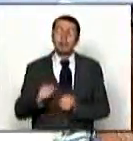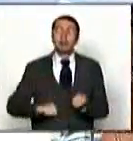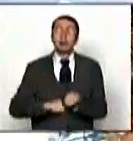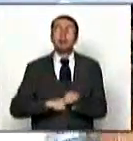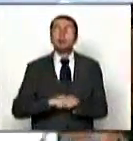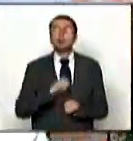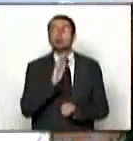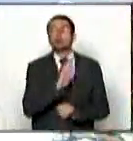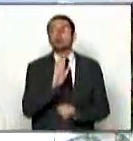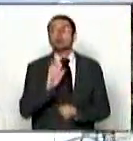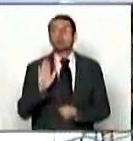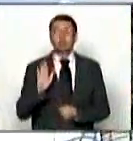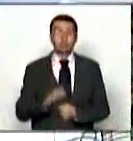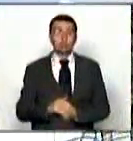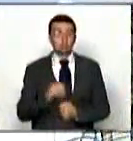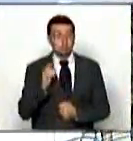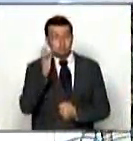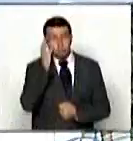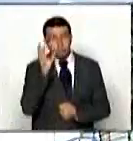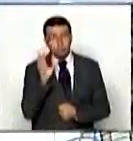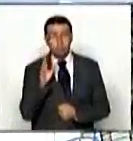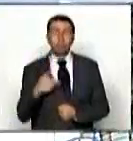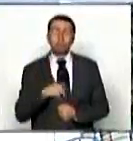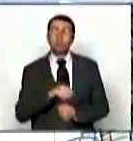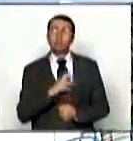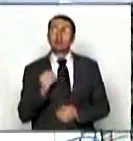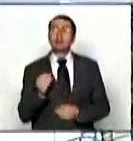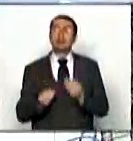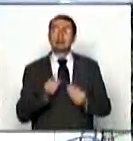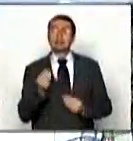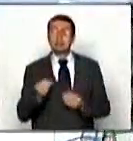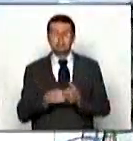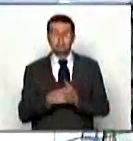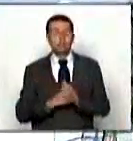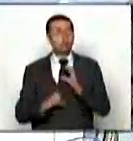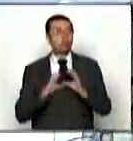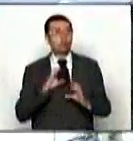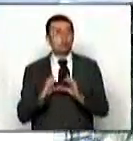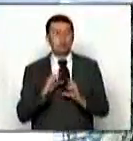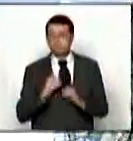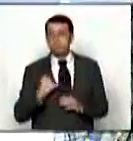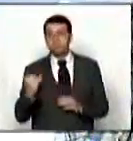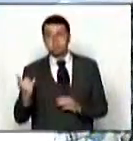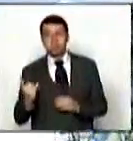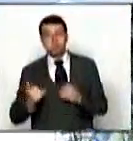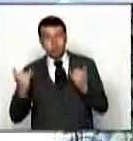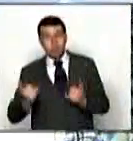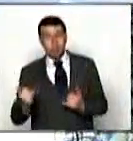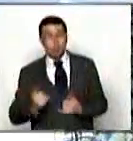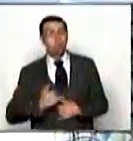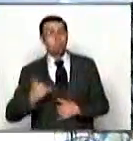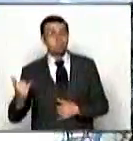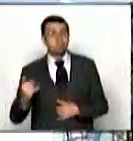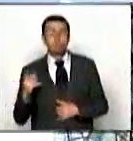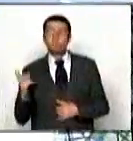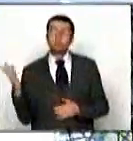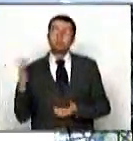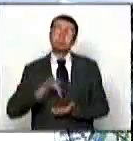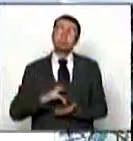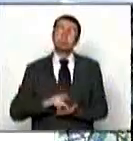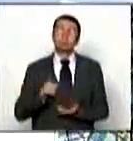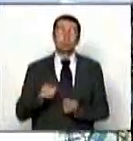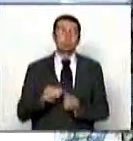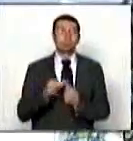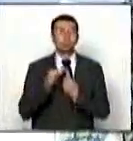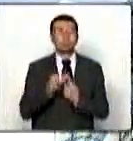ustedes, vamos a hacerlo en los medios de comunicación como se está haciendo en este momento por parte de las principales asociaciones de